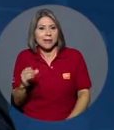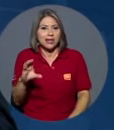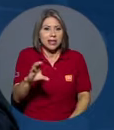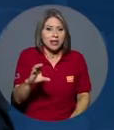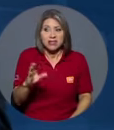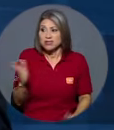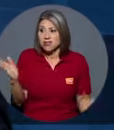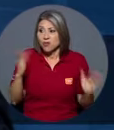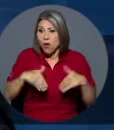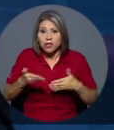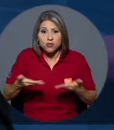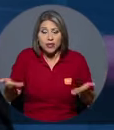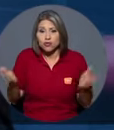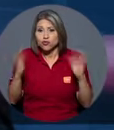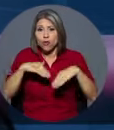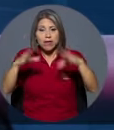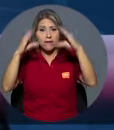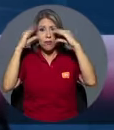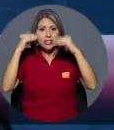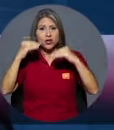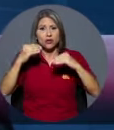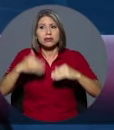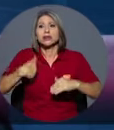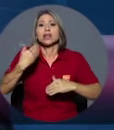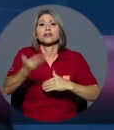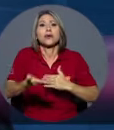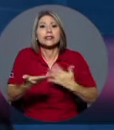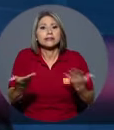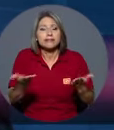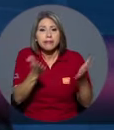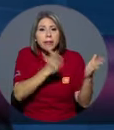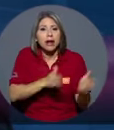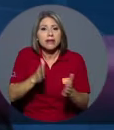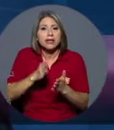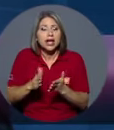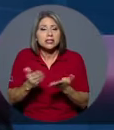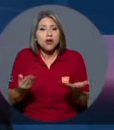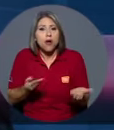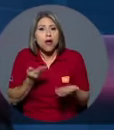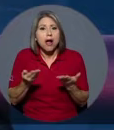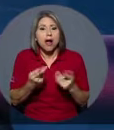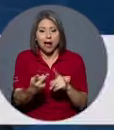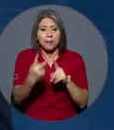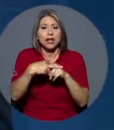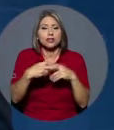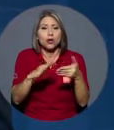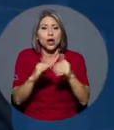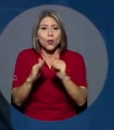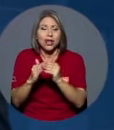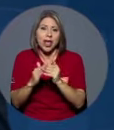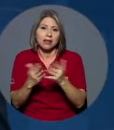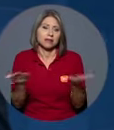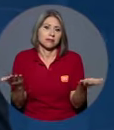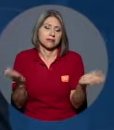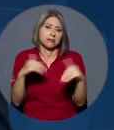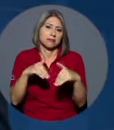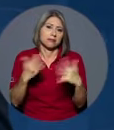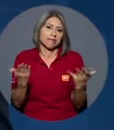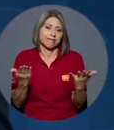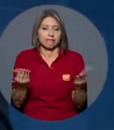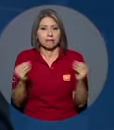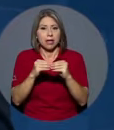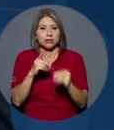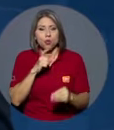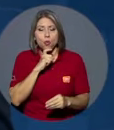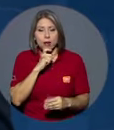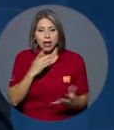tienen los instrumentos y la información, luego lo que es la parte de la planificación y la aplicación en la comunidad es un poco más complicado. Y